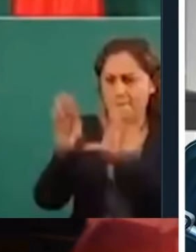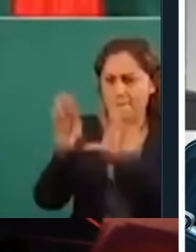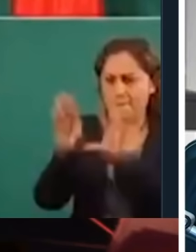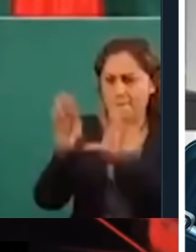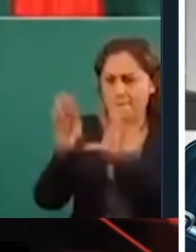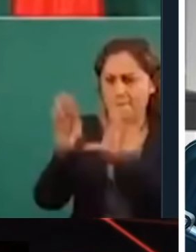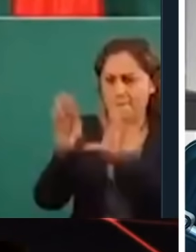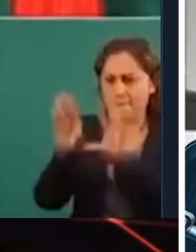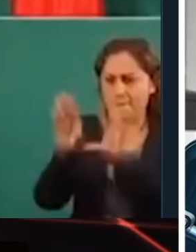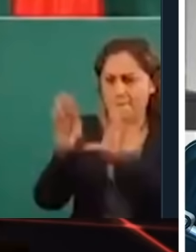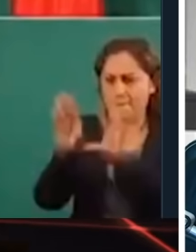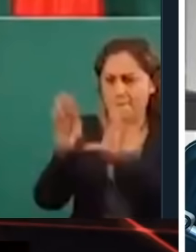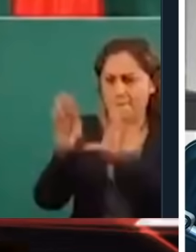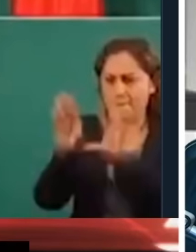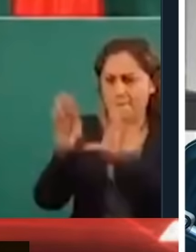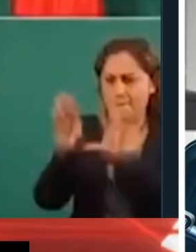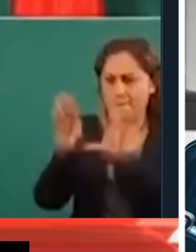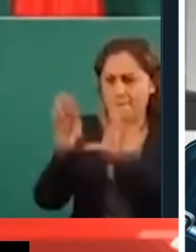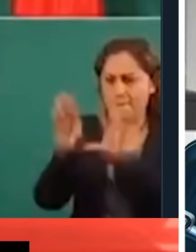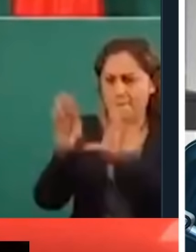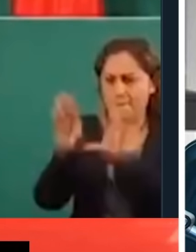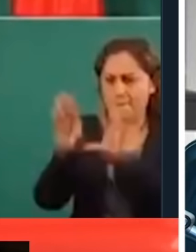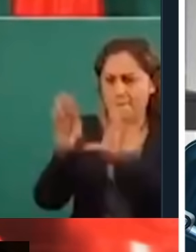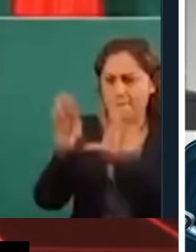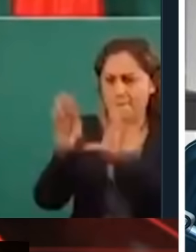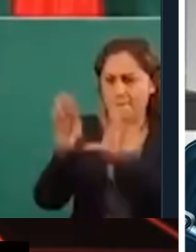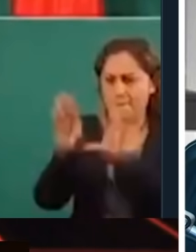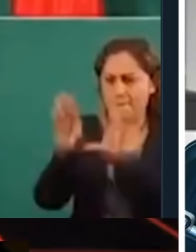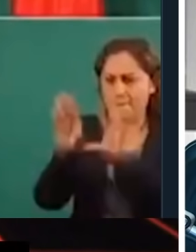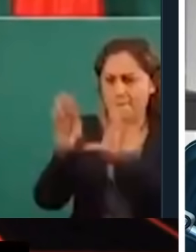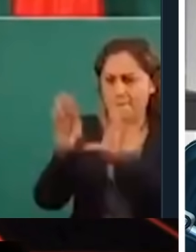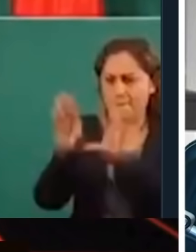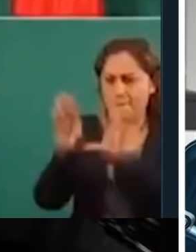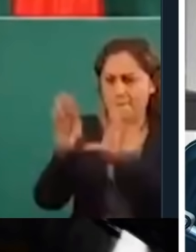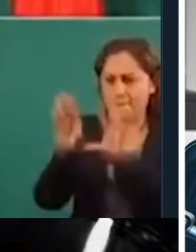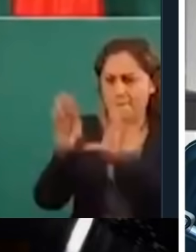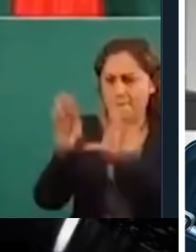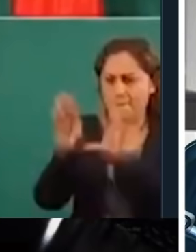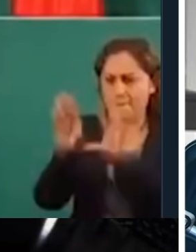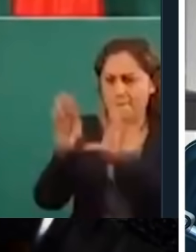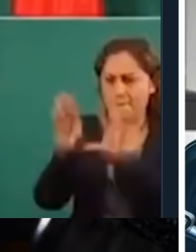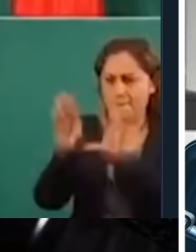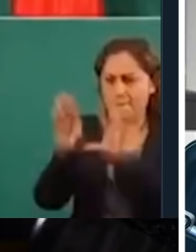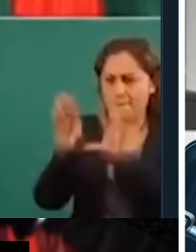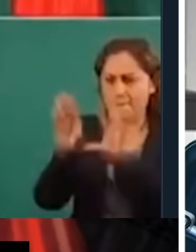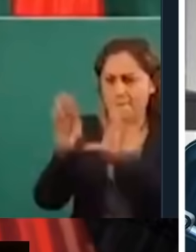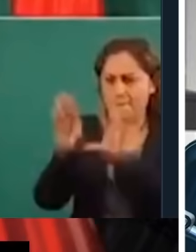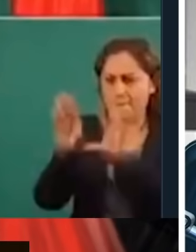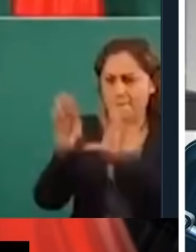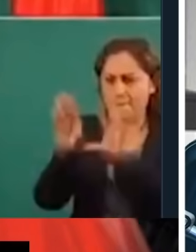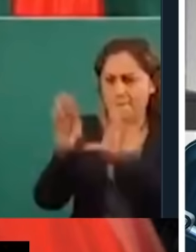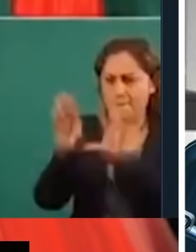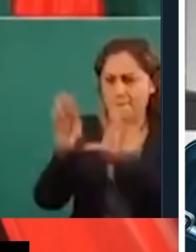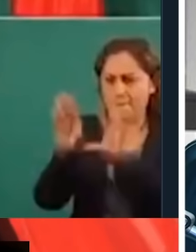vamos a ver qué dijo el presidente lópez obrador sobre este caso que hoy a la derecha le está doliendo